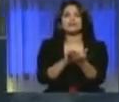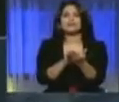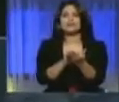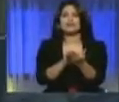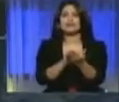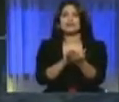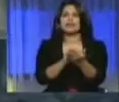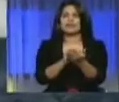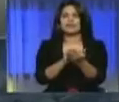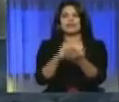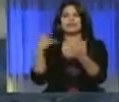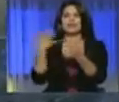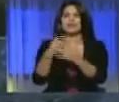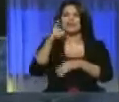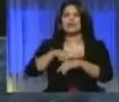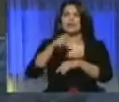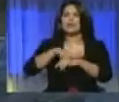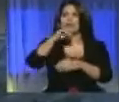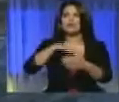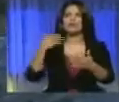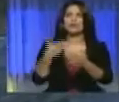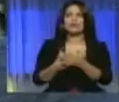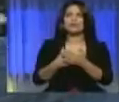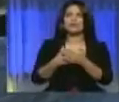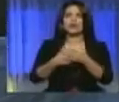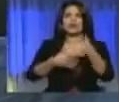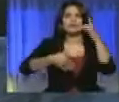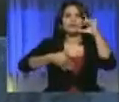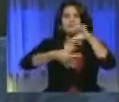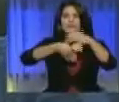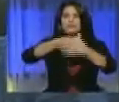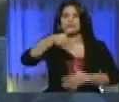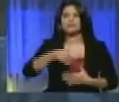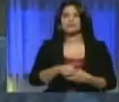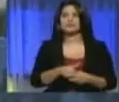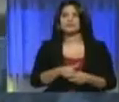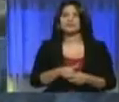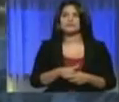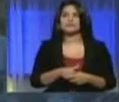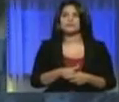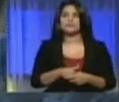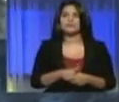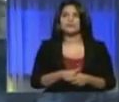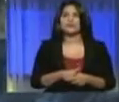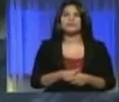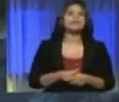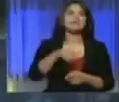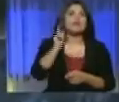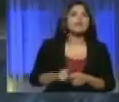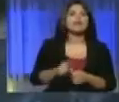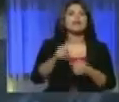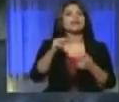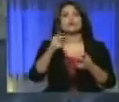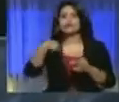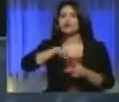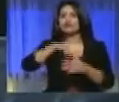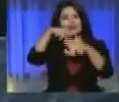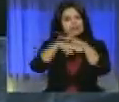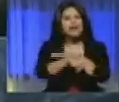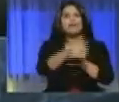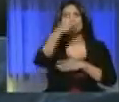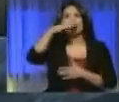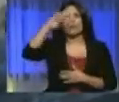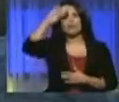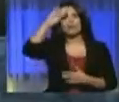tiempo histórico que hemos vivido en América Latina y el Caribe. Por eso fuimos allá, fuimos imbuidos del espíritu